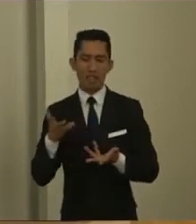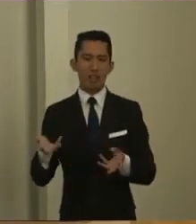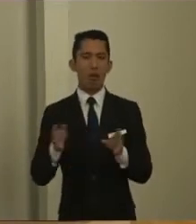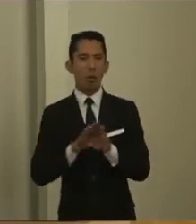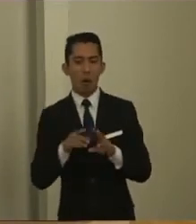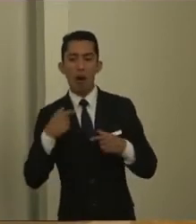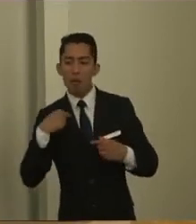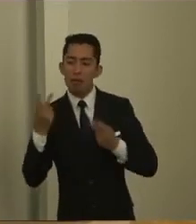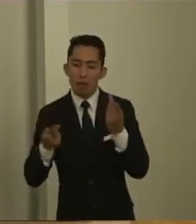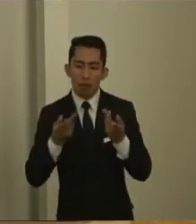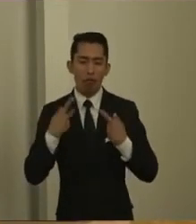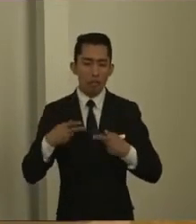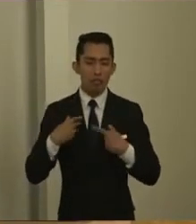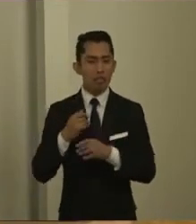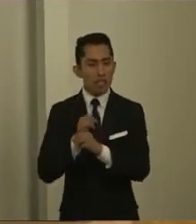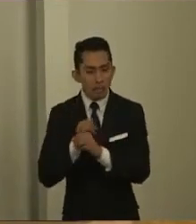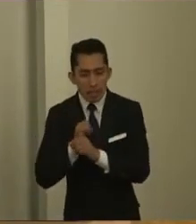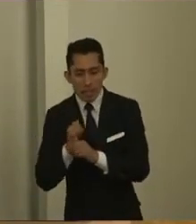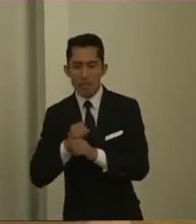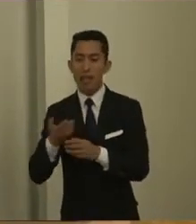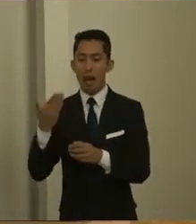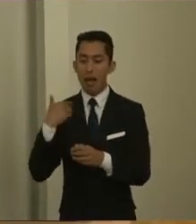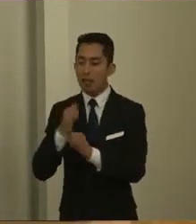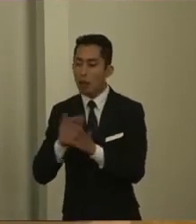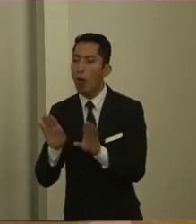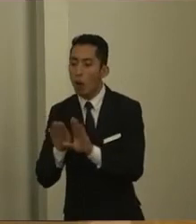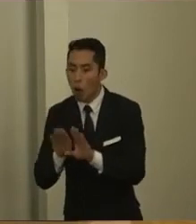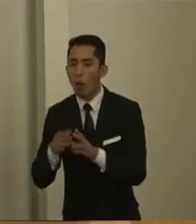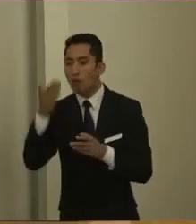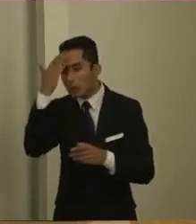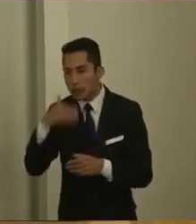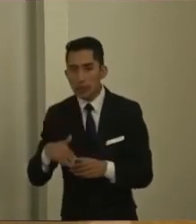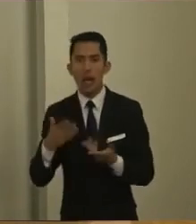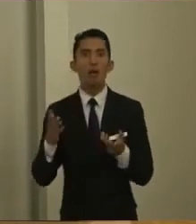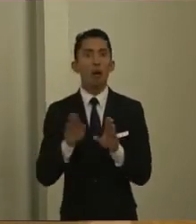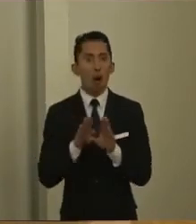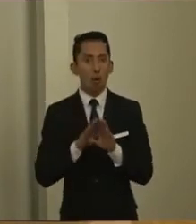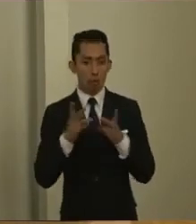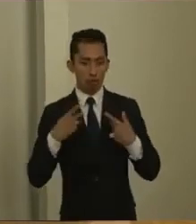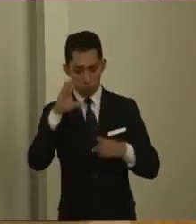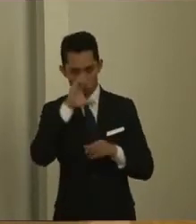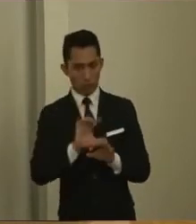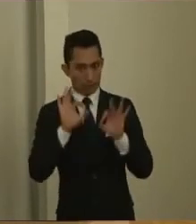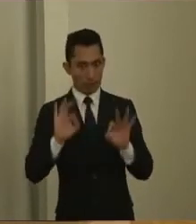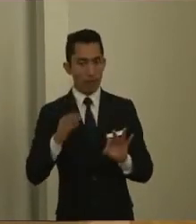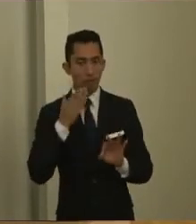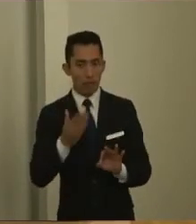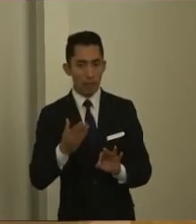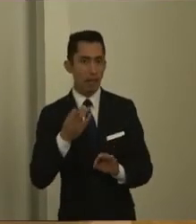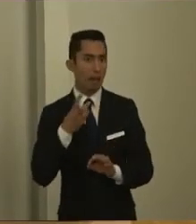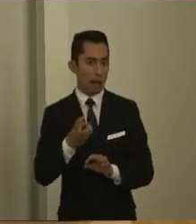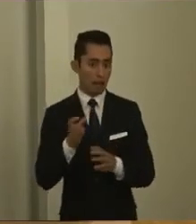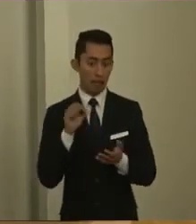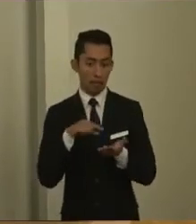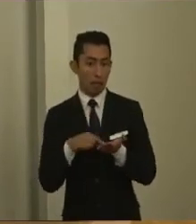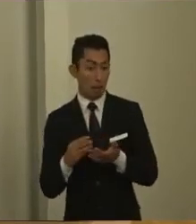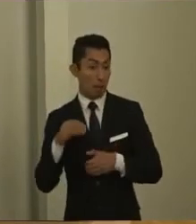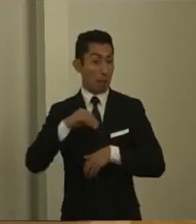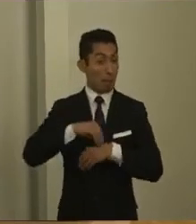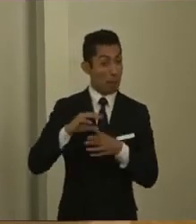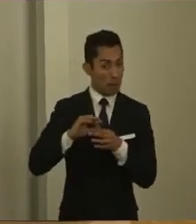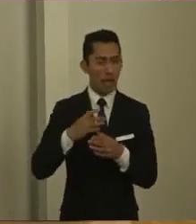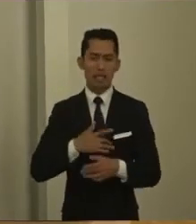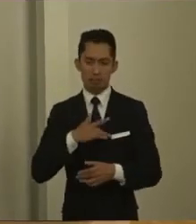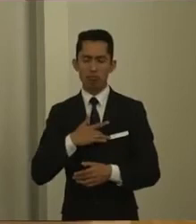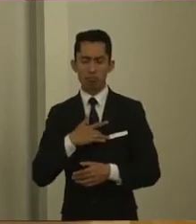consulta previa libre informada culturalmente adecuada y yo agregaría no está en la cita y de buena